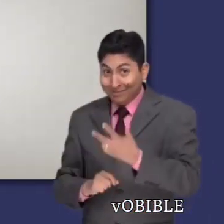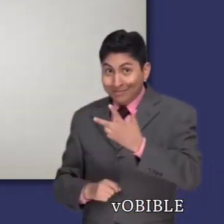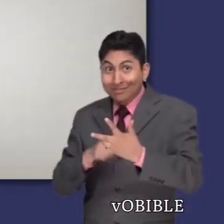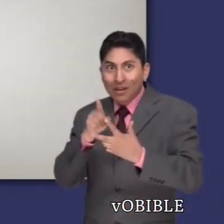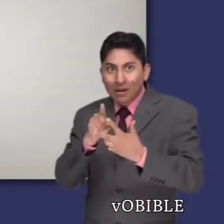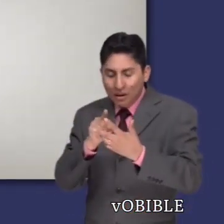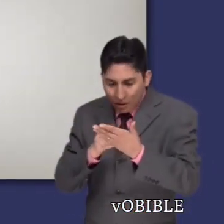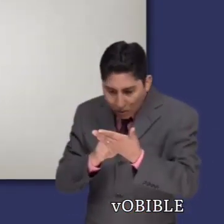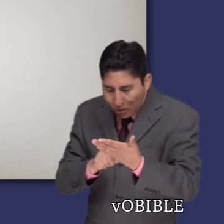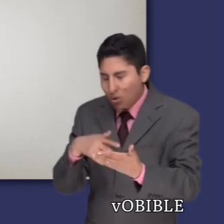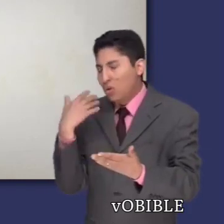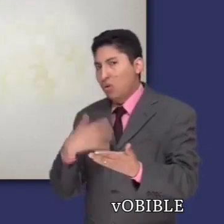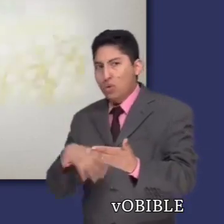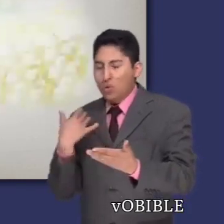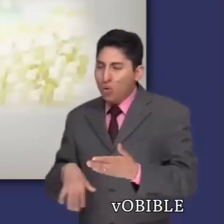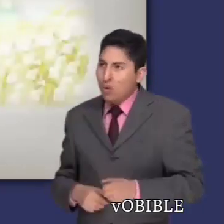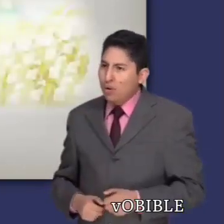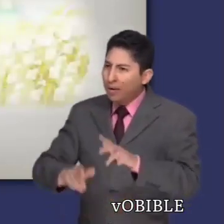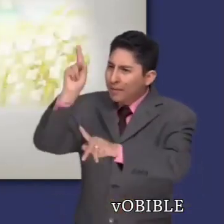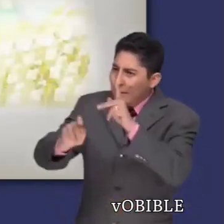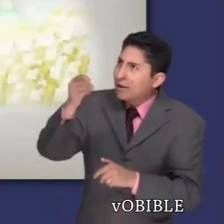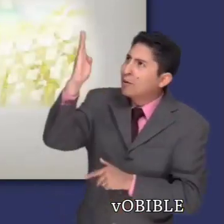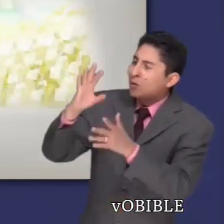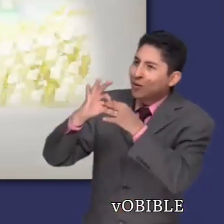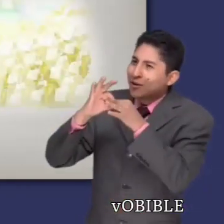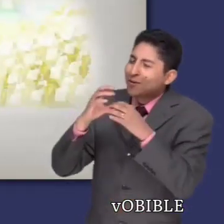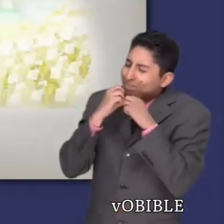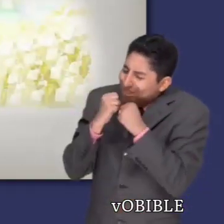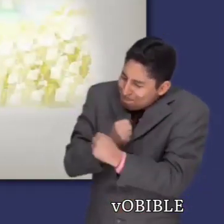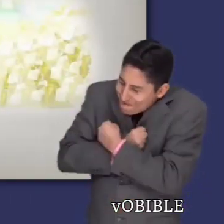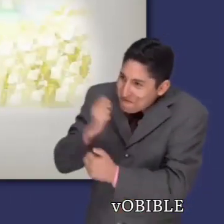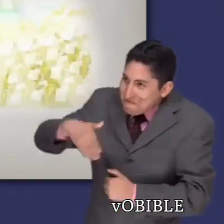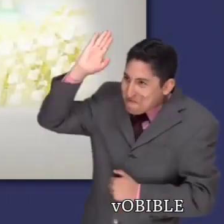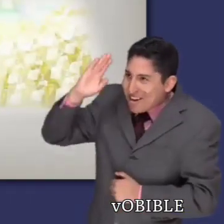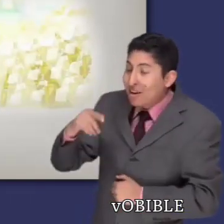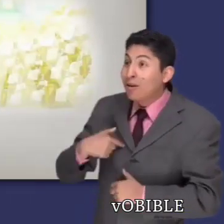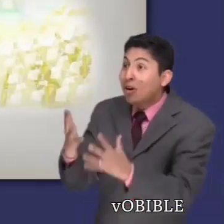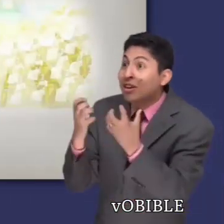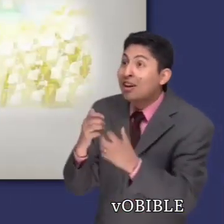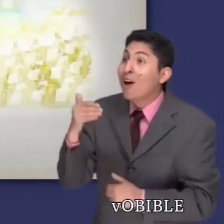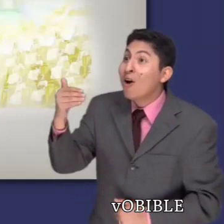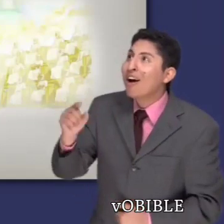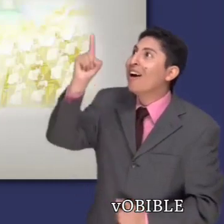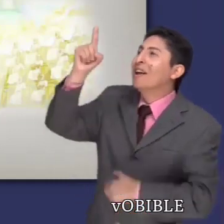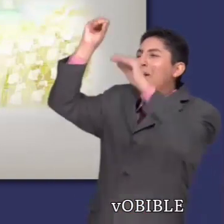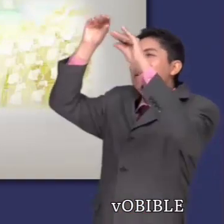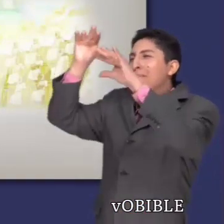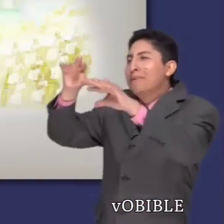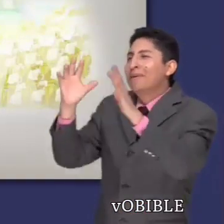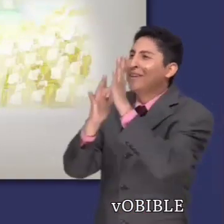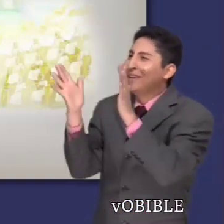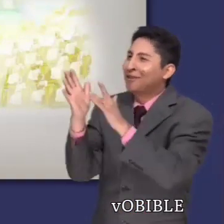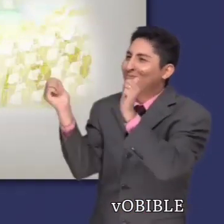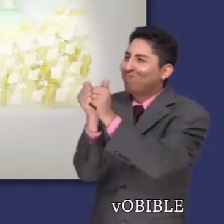Esta carta muestra que Juan amaba mucho a sus hermanos ungidos. Quería que recibieran una recompensa completa. Parte